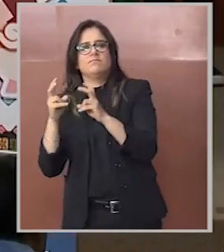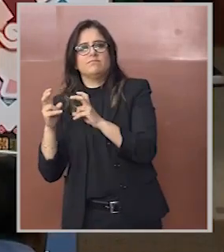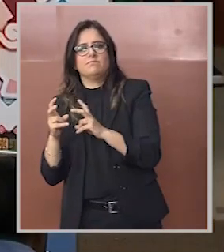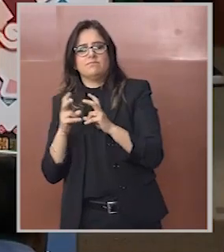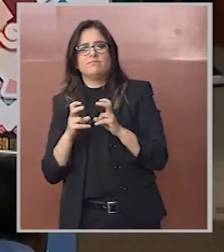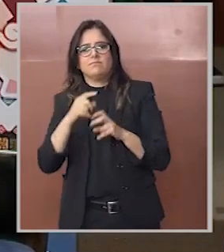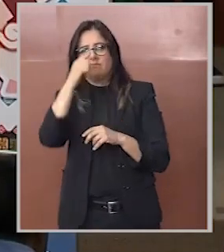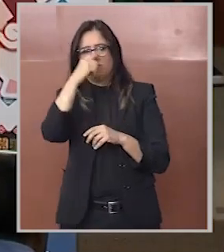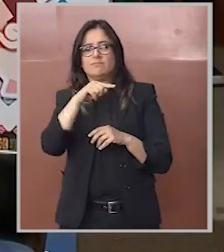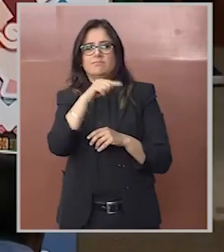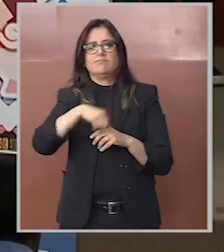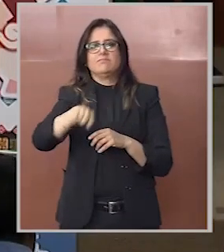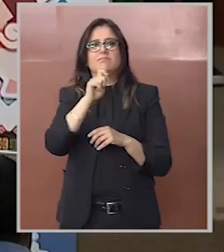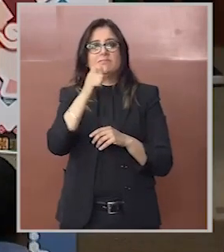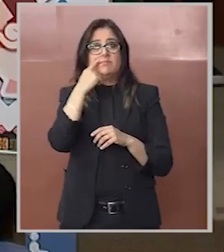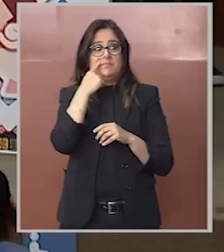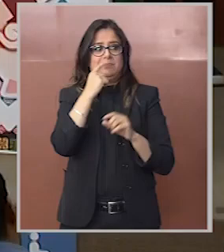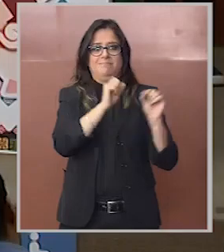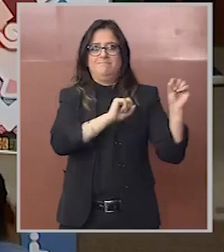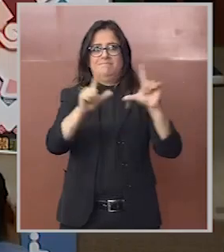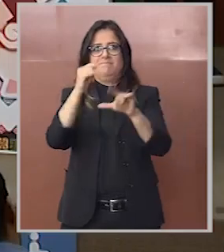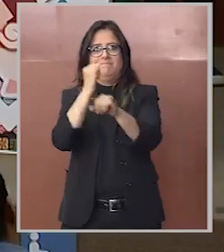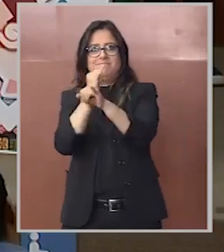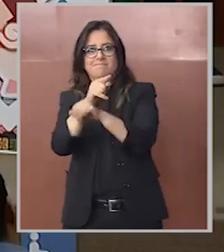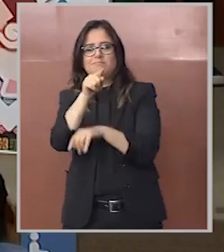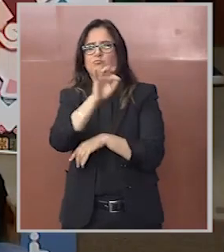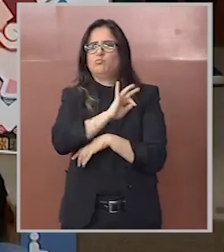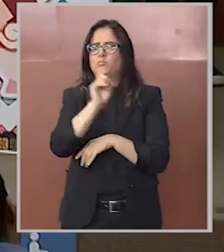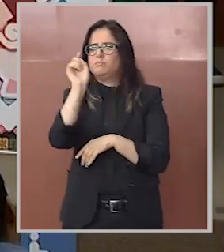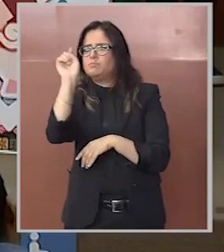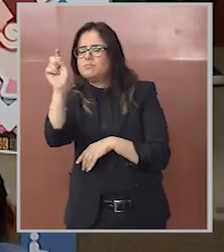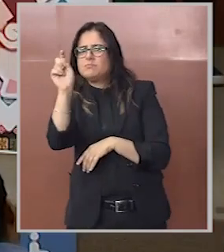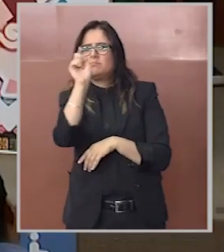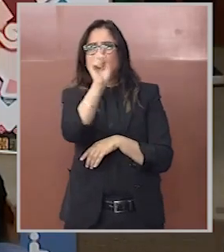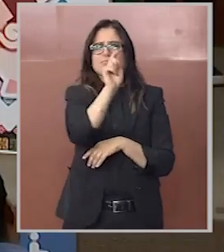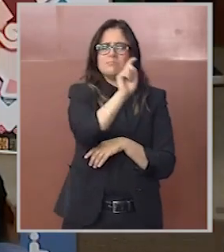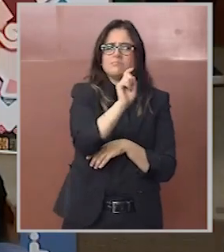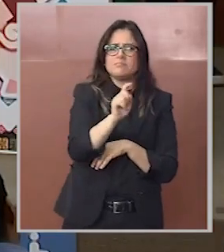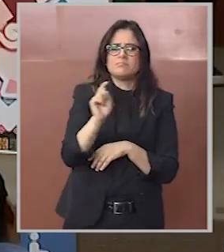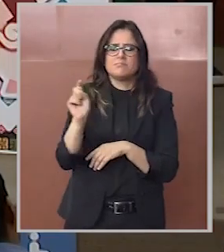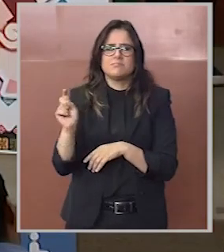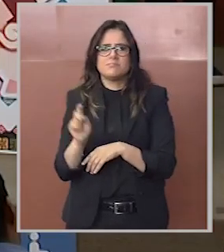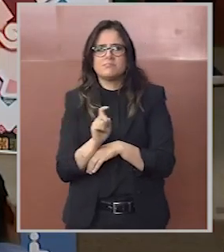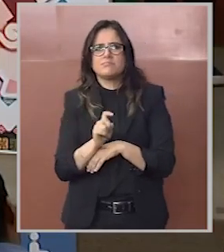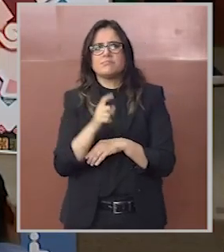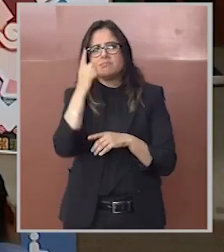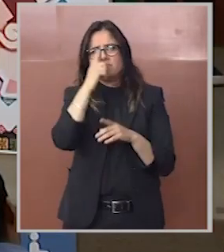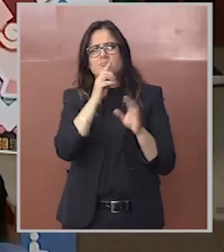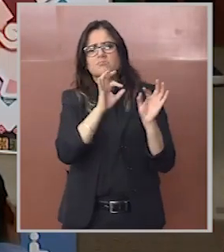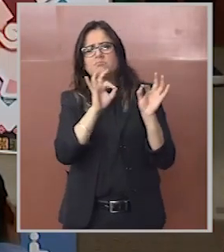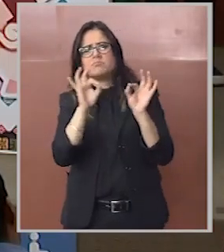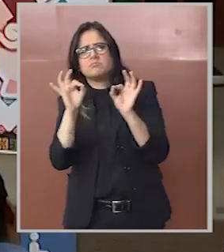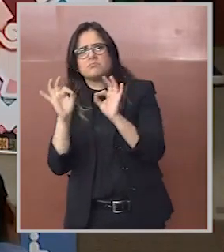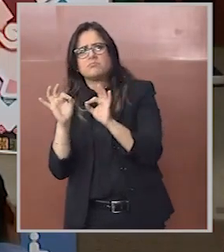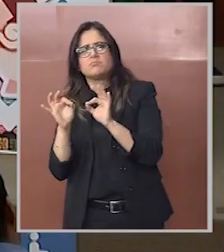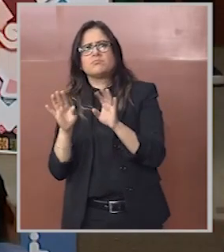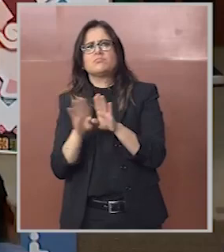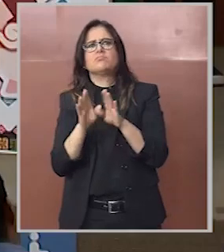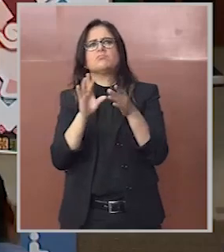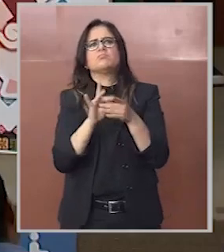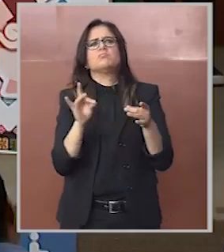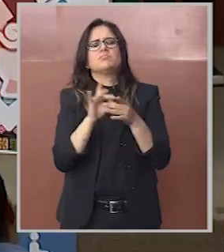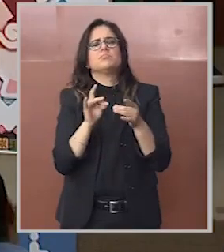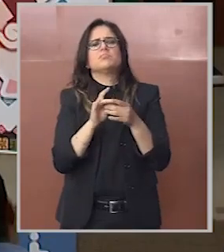vas a ir en el portal este le vas a dar clic aquí te va a llevar acá Entonces es como como como vaya la redundancia como